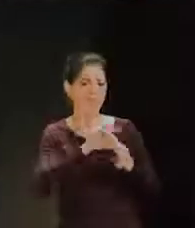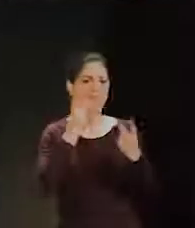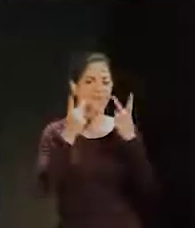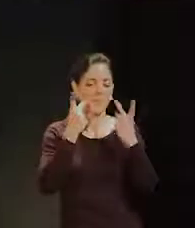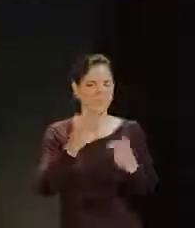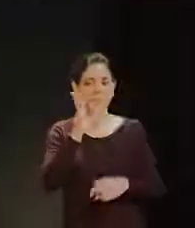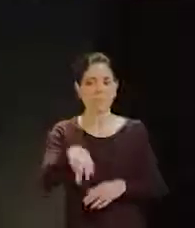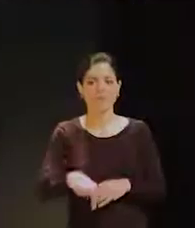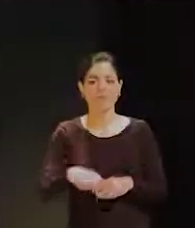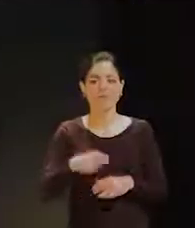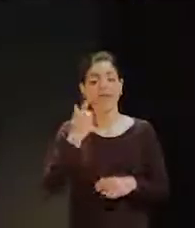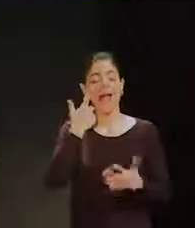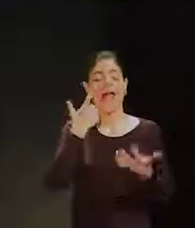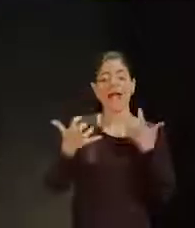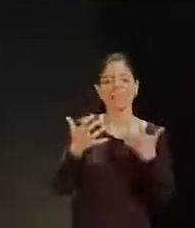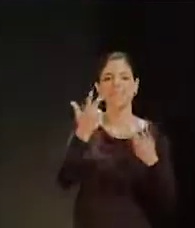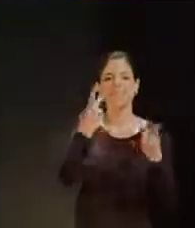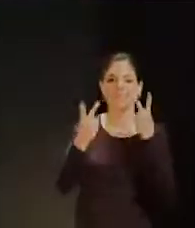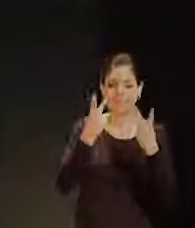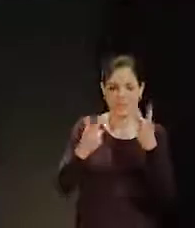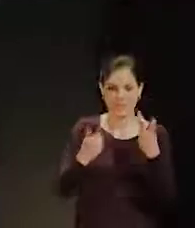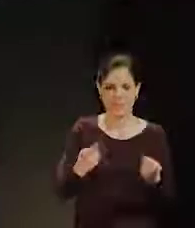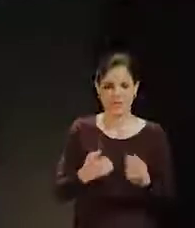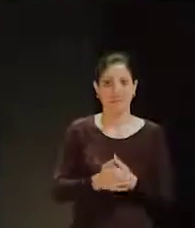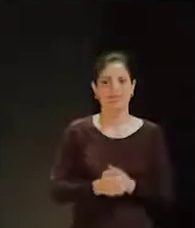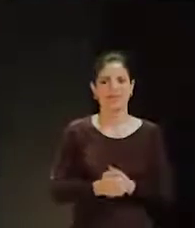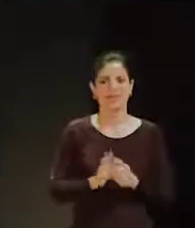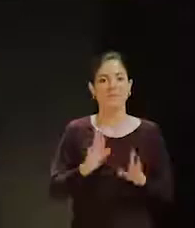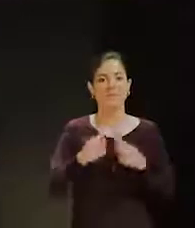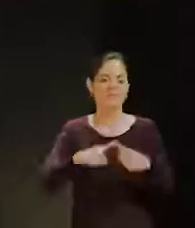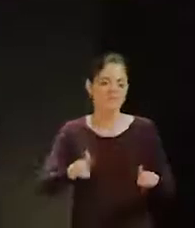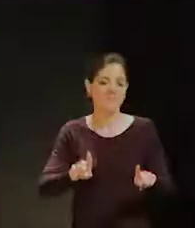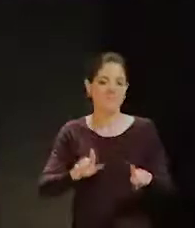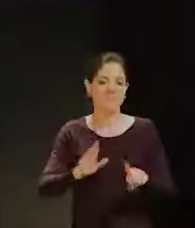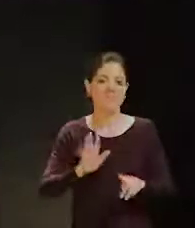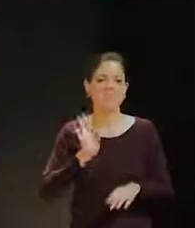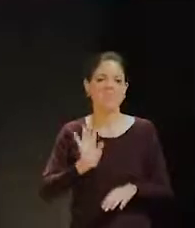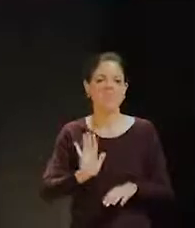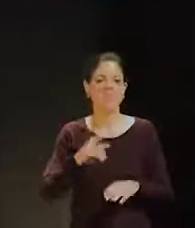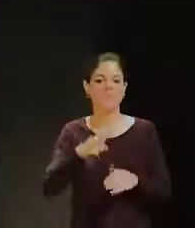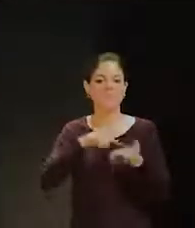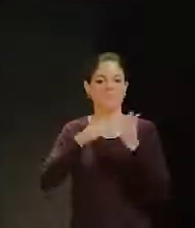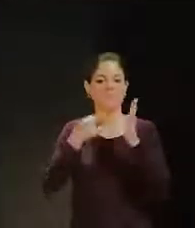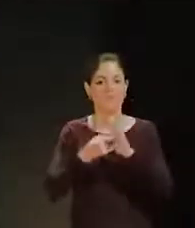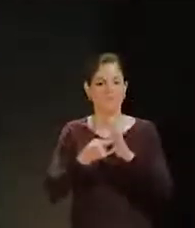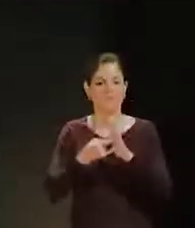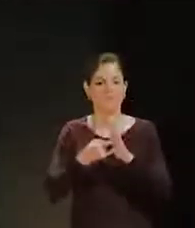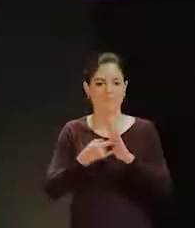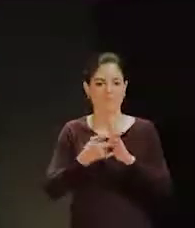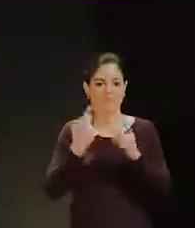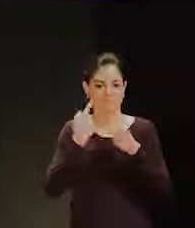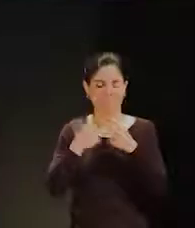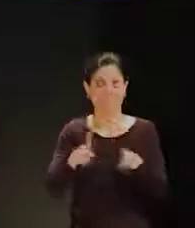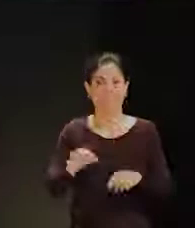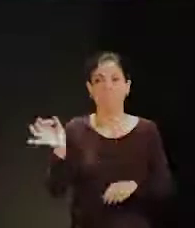visuales, son artistas visuales. Esos eran los que más se secaban a mí a